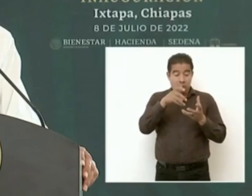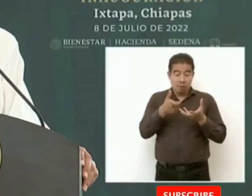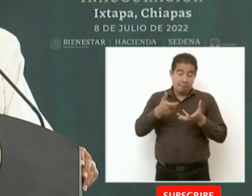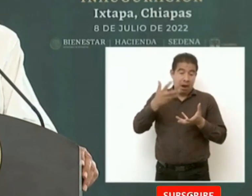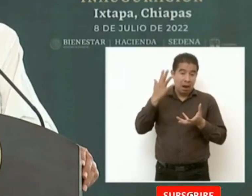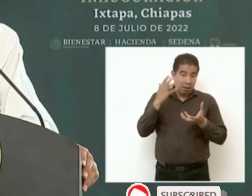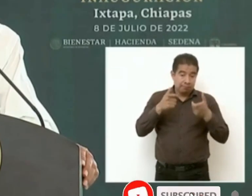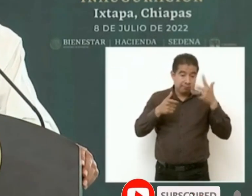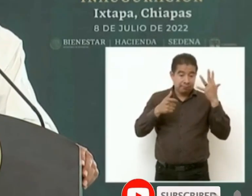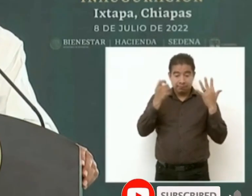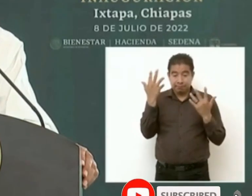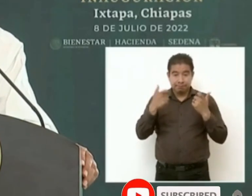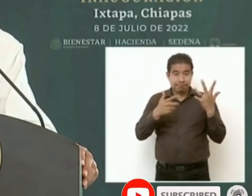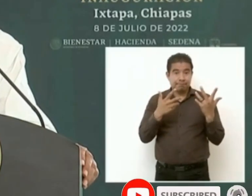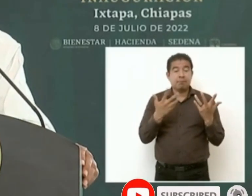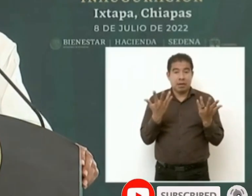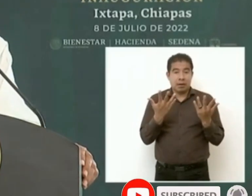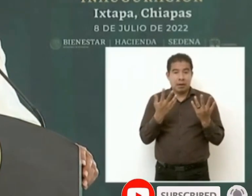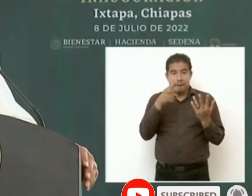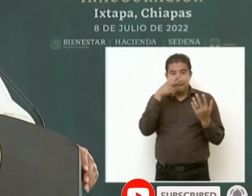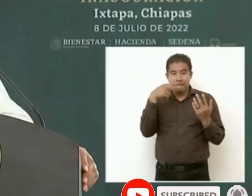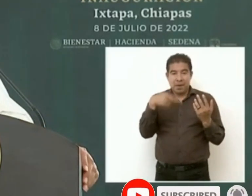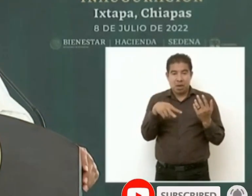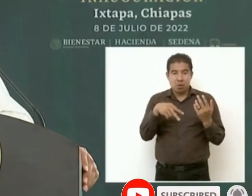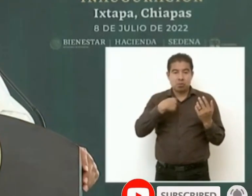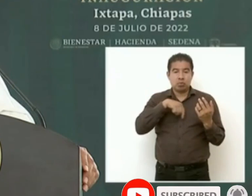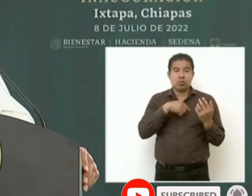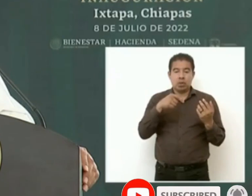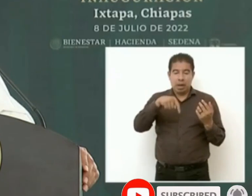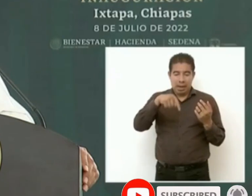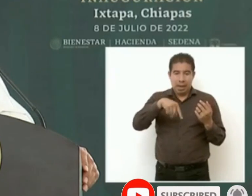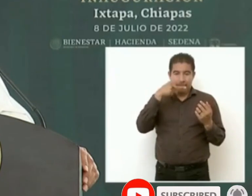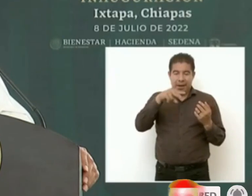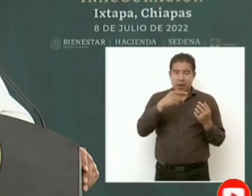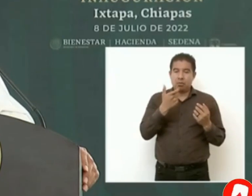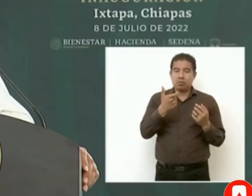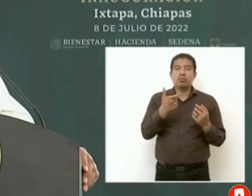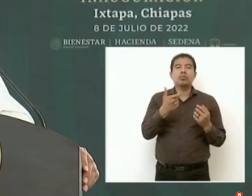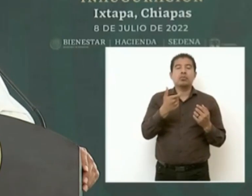México es de los países en donde es más barata la gasolina.